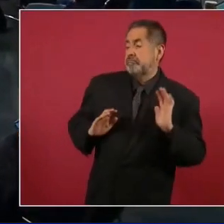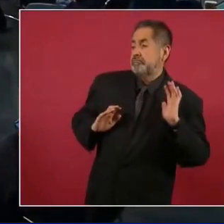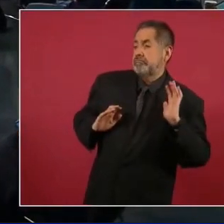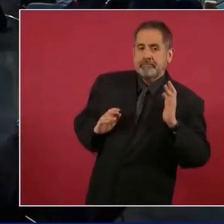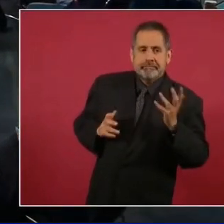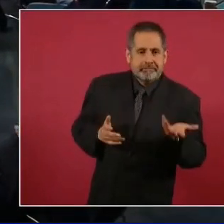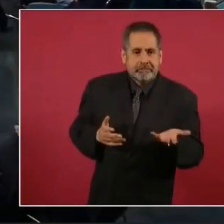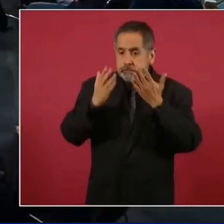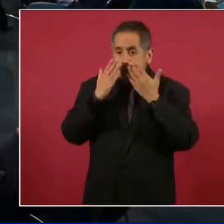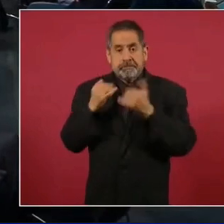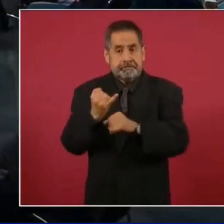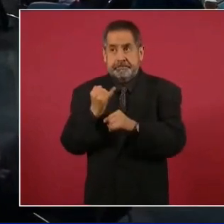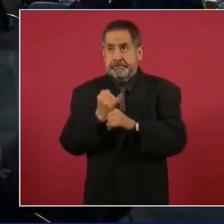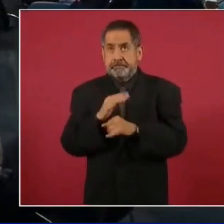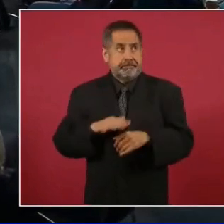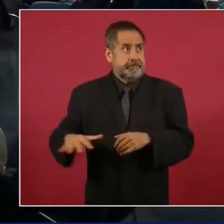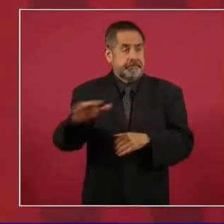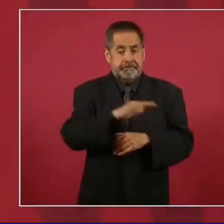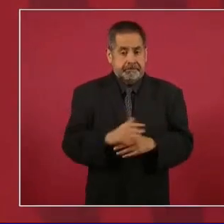Internet.